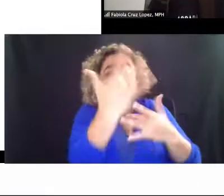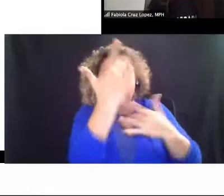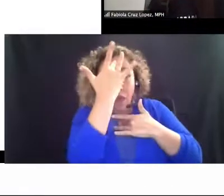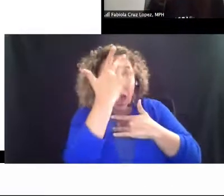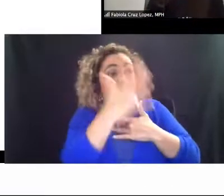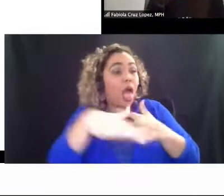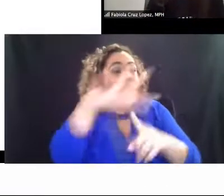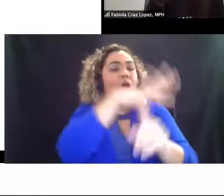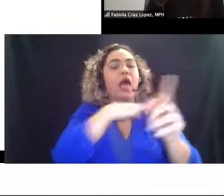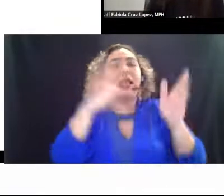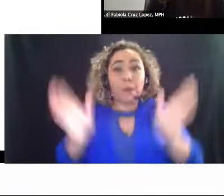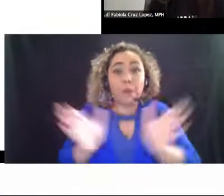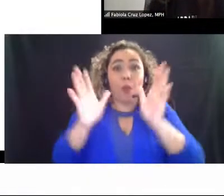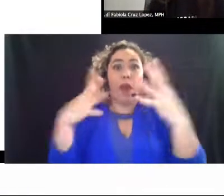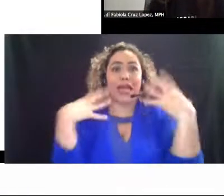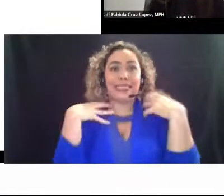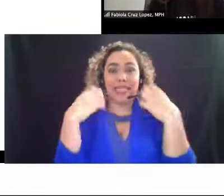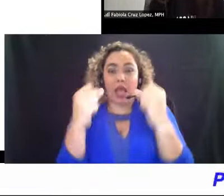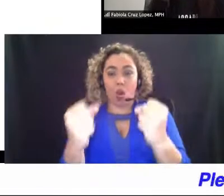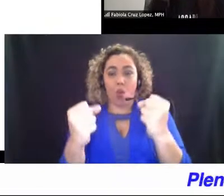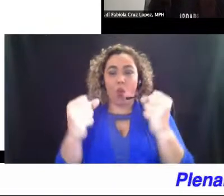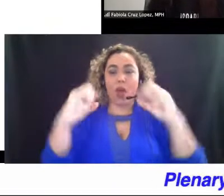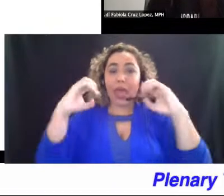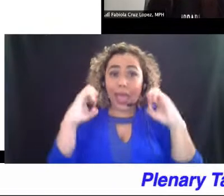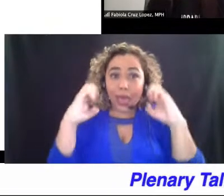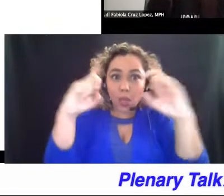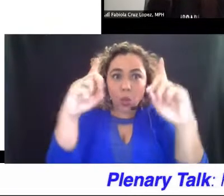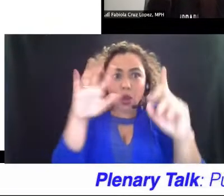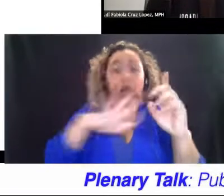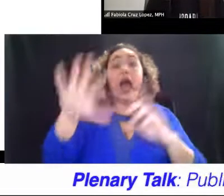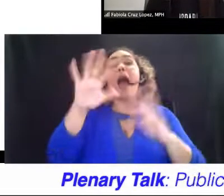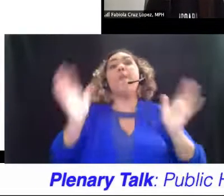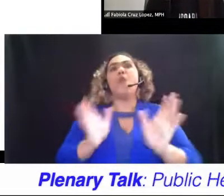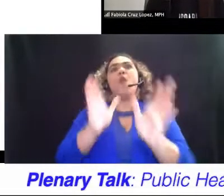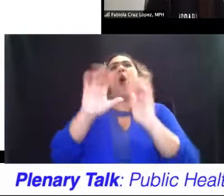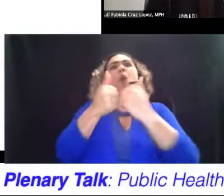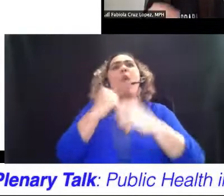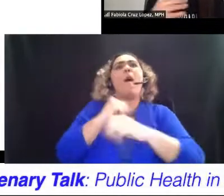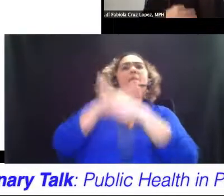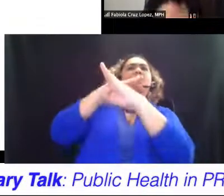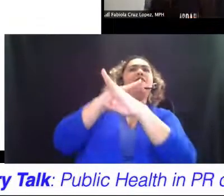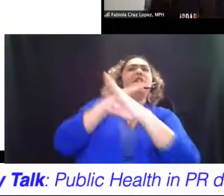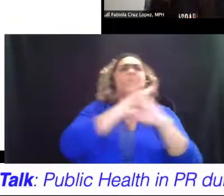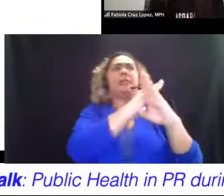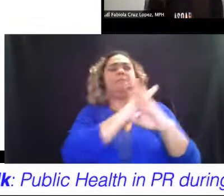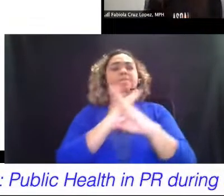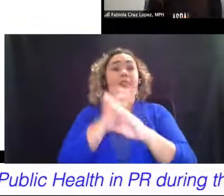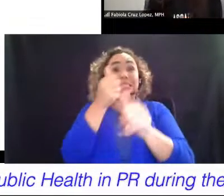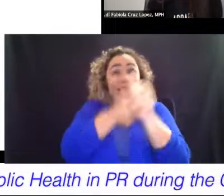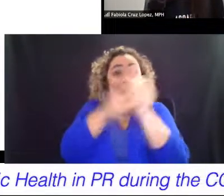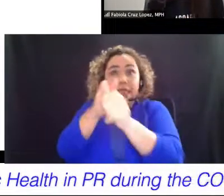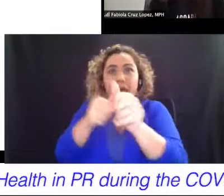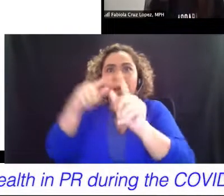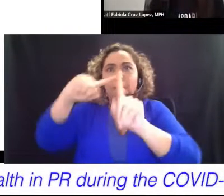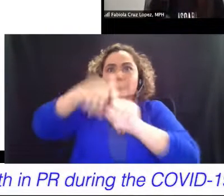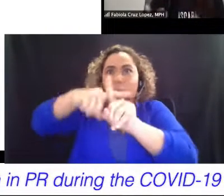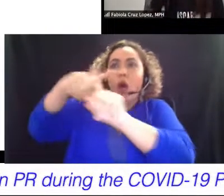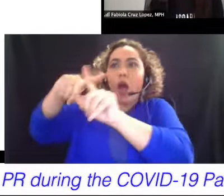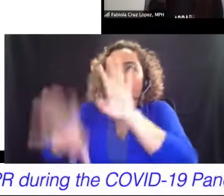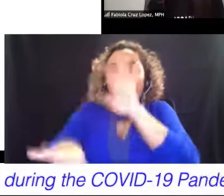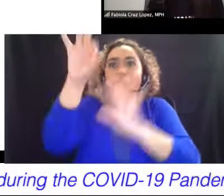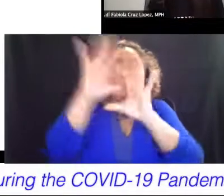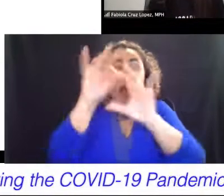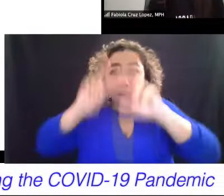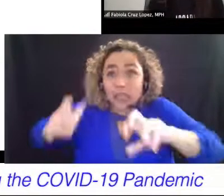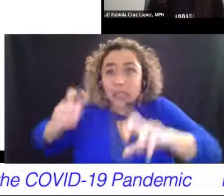promueve la salud y se educa, y claro, promover esas medidas de prevención. cada caso que investigamos, cada caso que